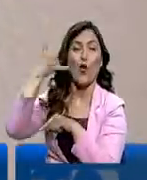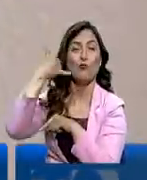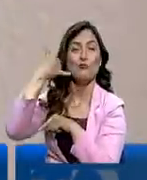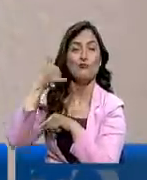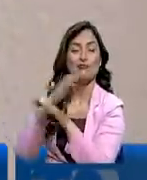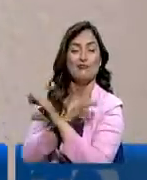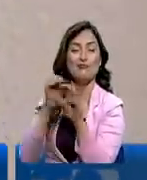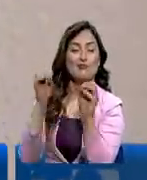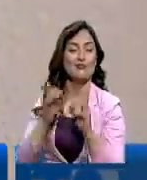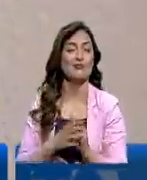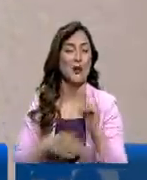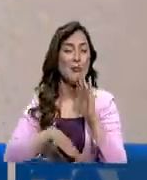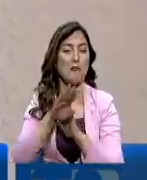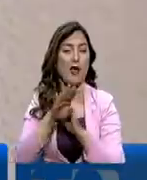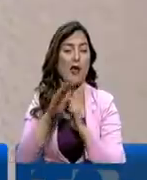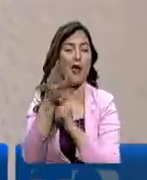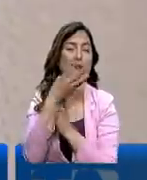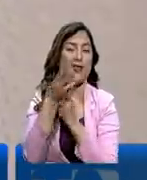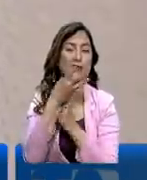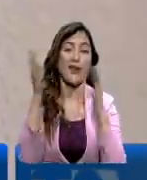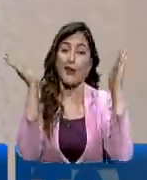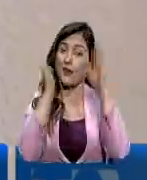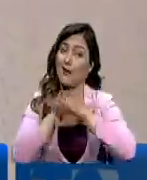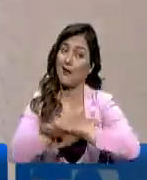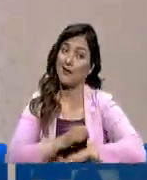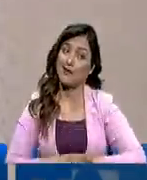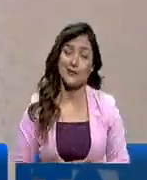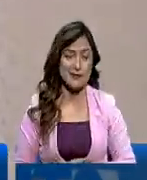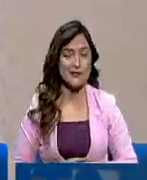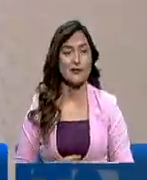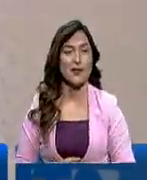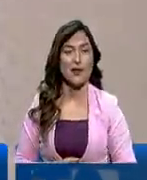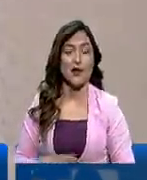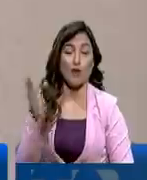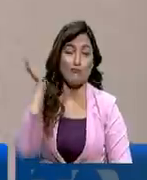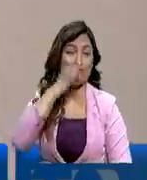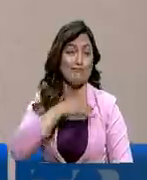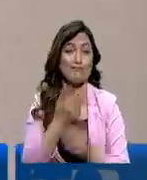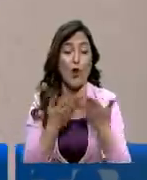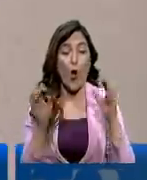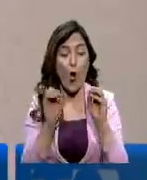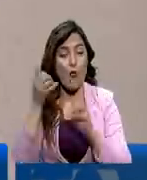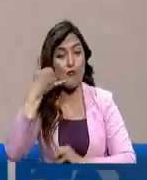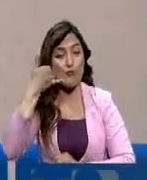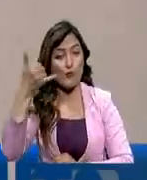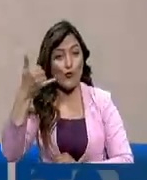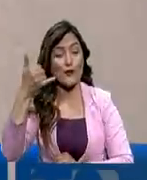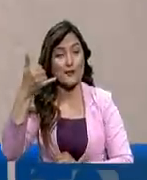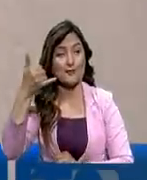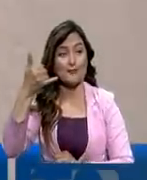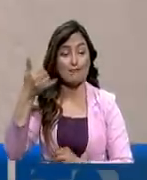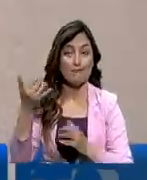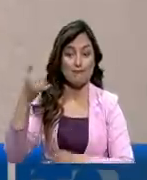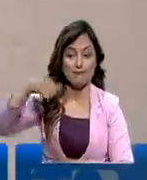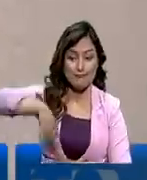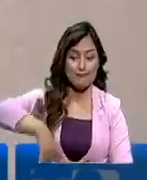vamos a tener más puntos de Wi-Fi gratuitos, por ejemplo. O las operadoras de telefonía móvil o telefonía fija también lo que van a hacer es